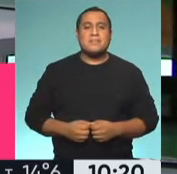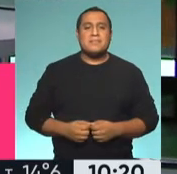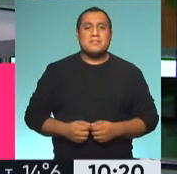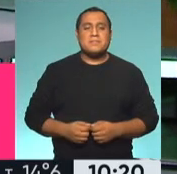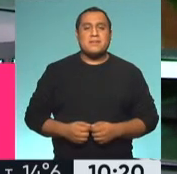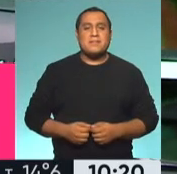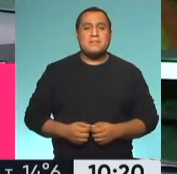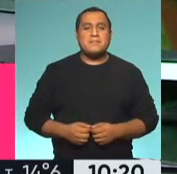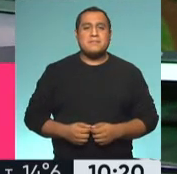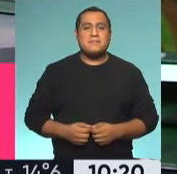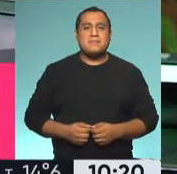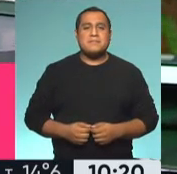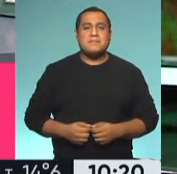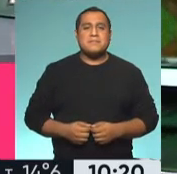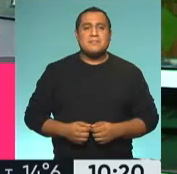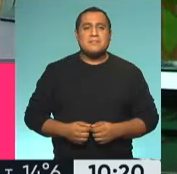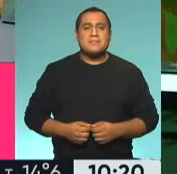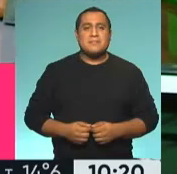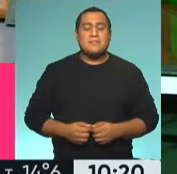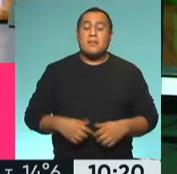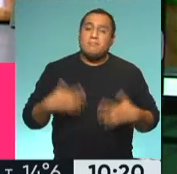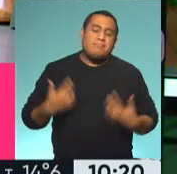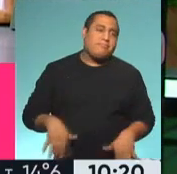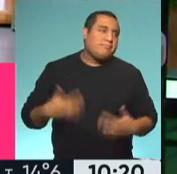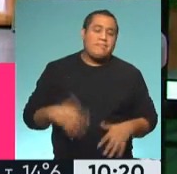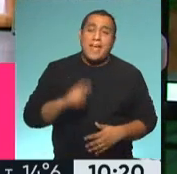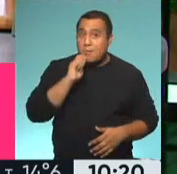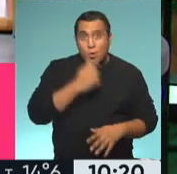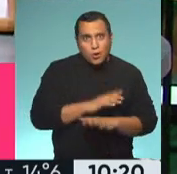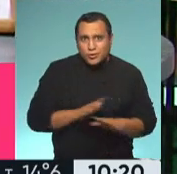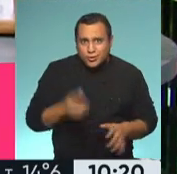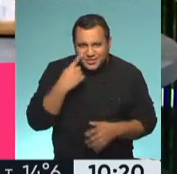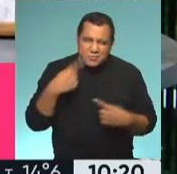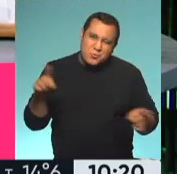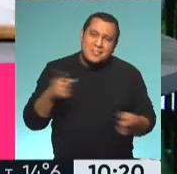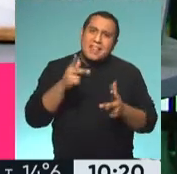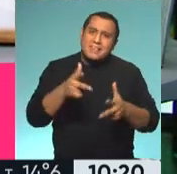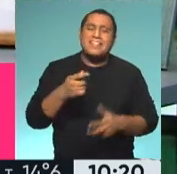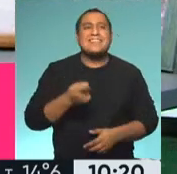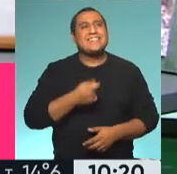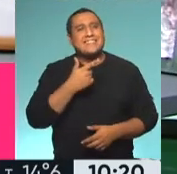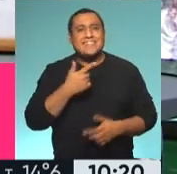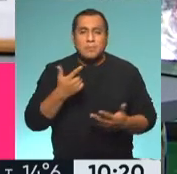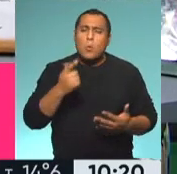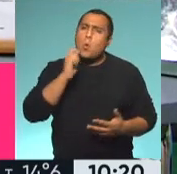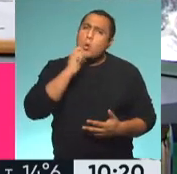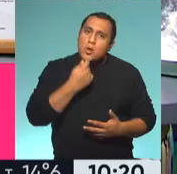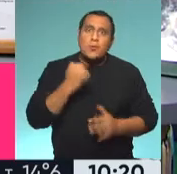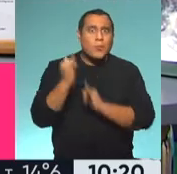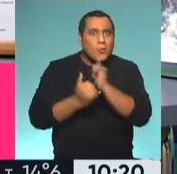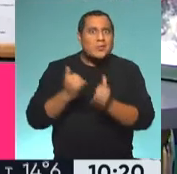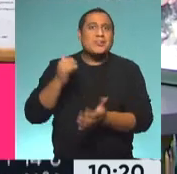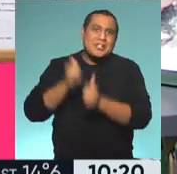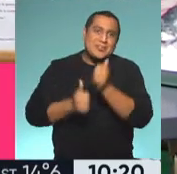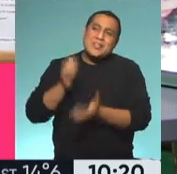smile and maybe tomorrow. Ah, maravilloso, ¿no? Qué lindo, qué lindo, qué lindo encuentro con Carlito